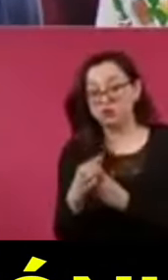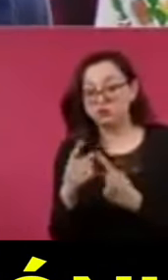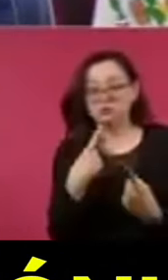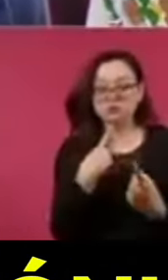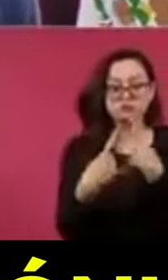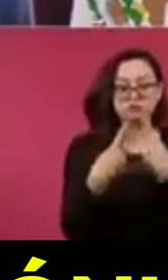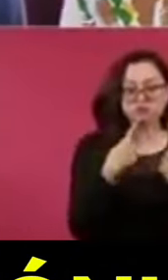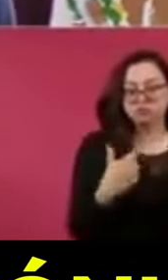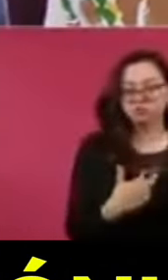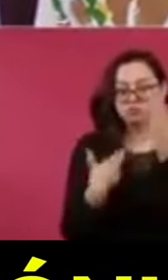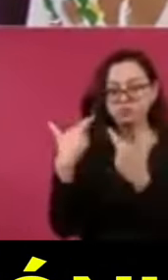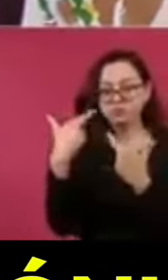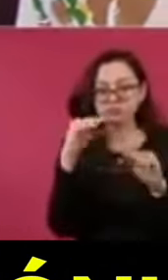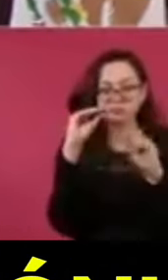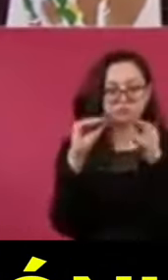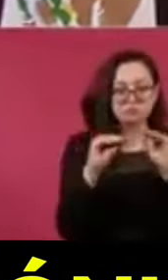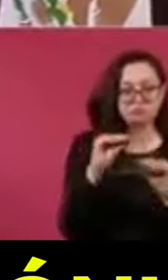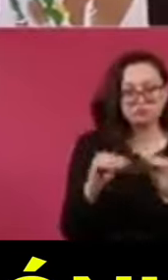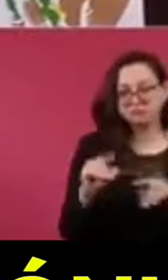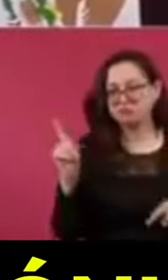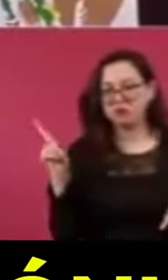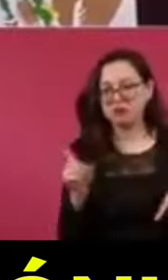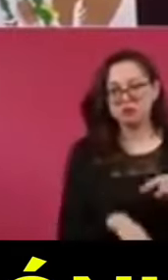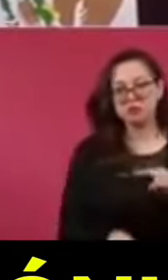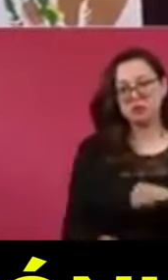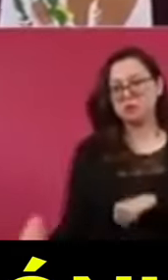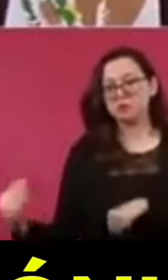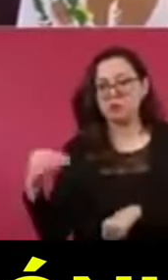a revisar y a ampliar,